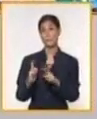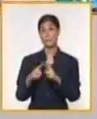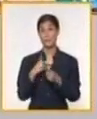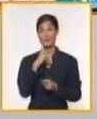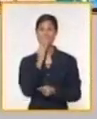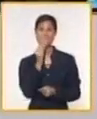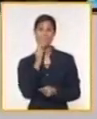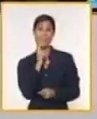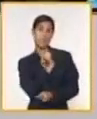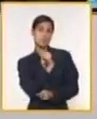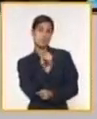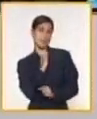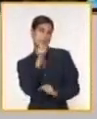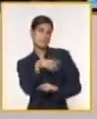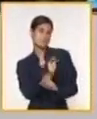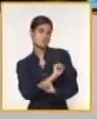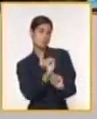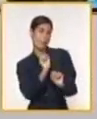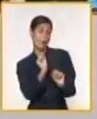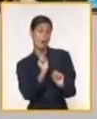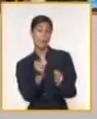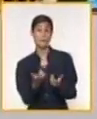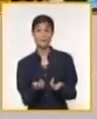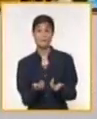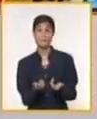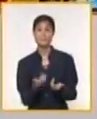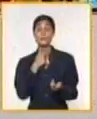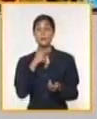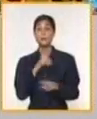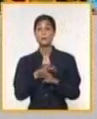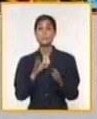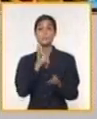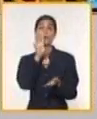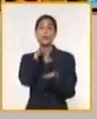donde lo que hay es ciencia, no hay necesidad de estar